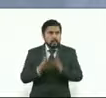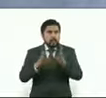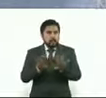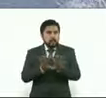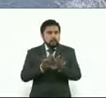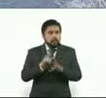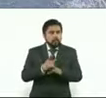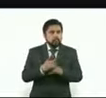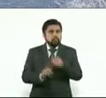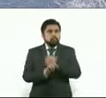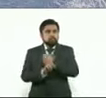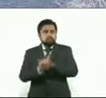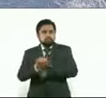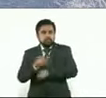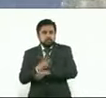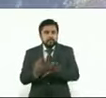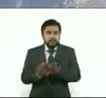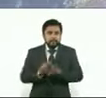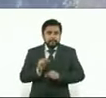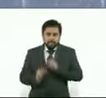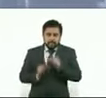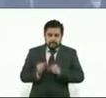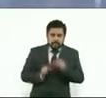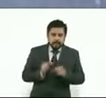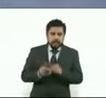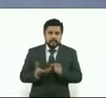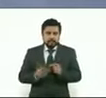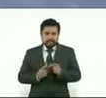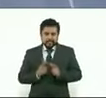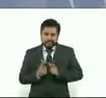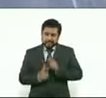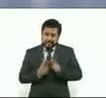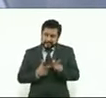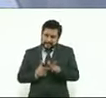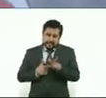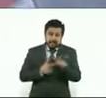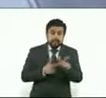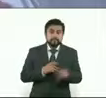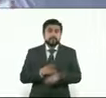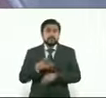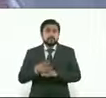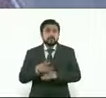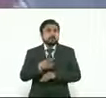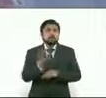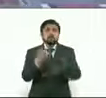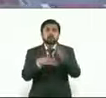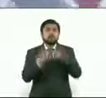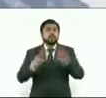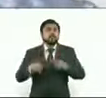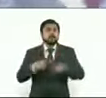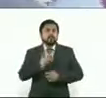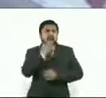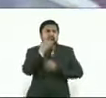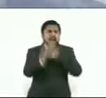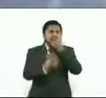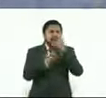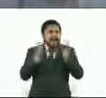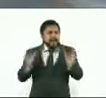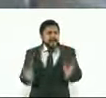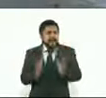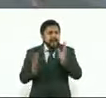recuperando, o se intentaba sobreponer Darío después de esa molestia que ustedes estaban comentando. Y bueno, el apoyo de la gente. Recién pasaba Roger Sondati también,